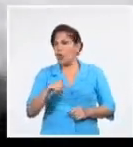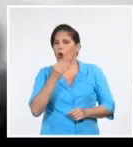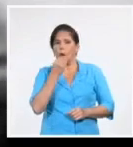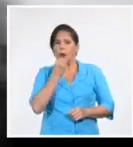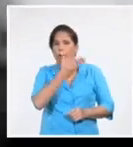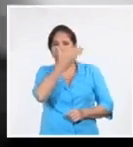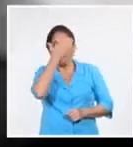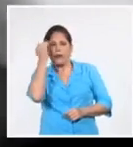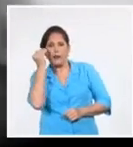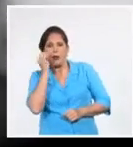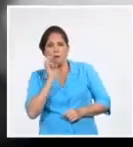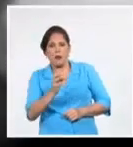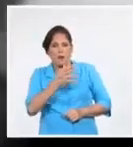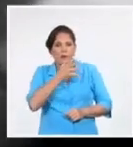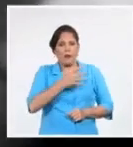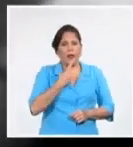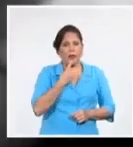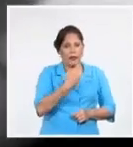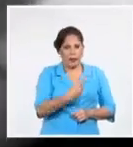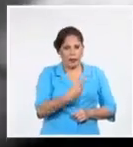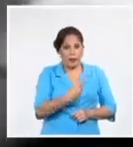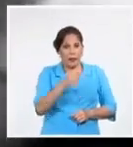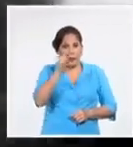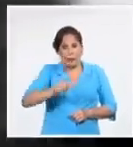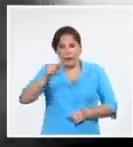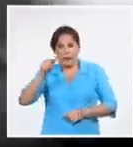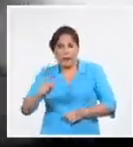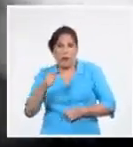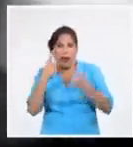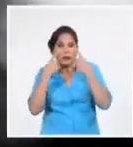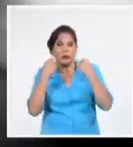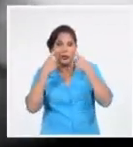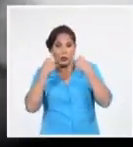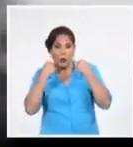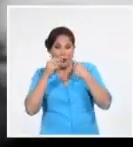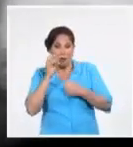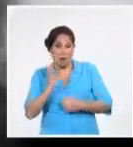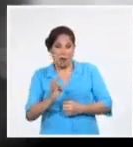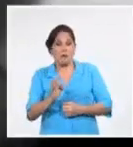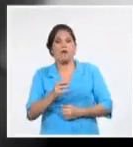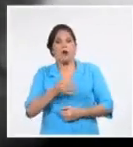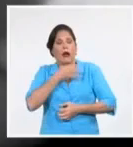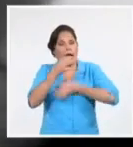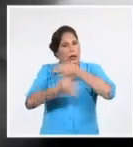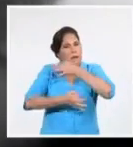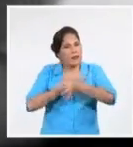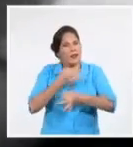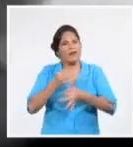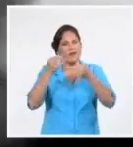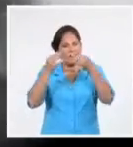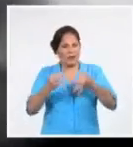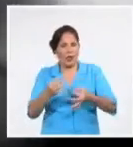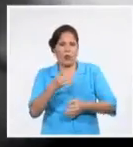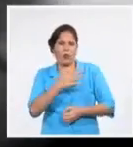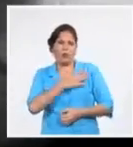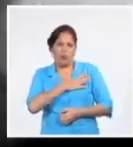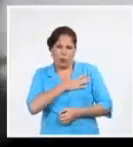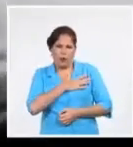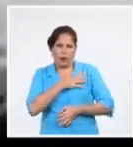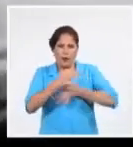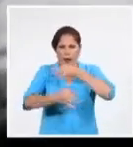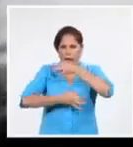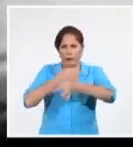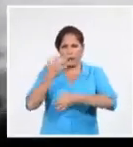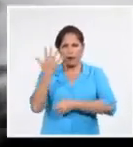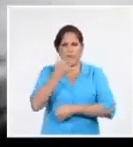Cuando un pueblo enérgico y viril llora, la injusticia tiembla. Palabras llenas de veracidad y dolor expresadas por